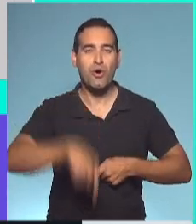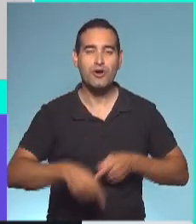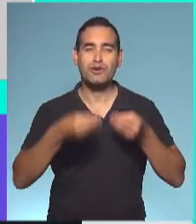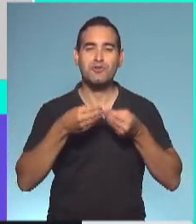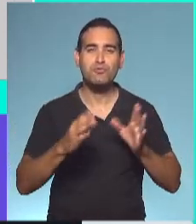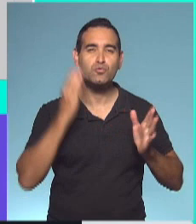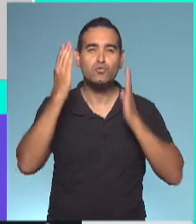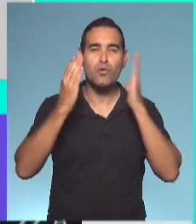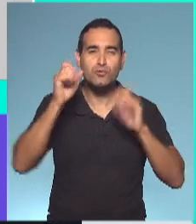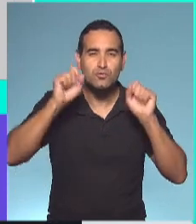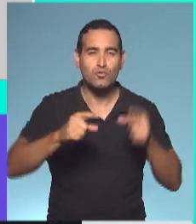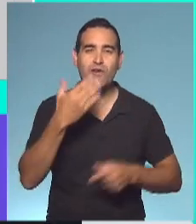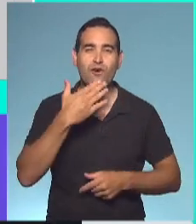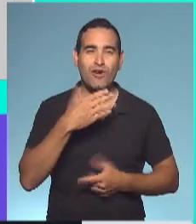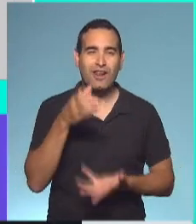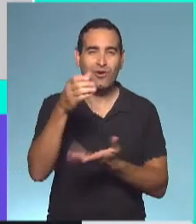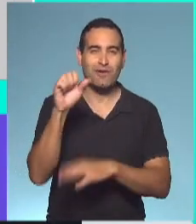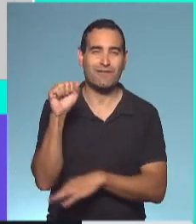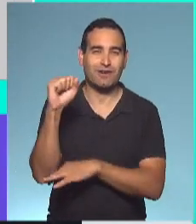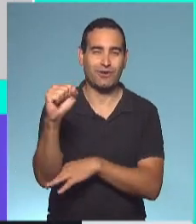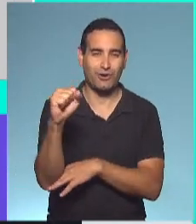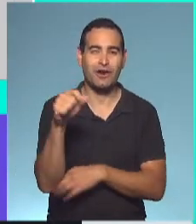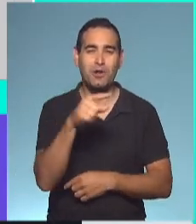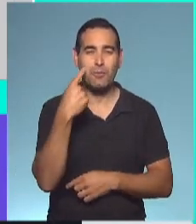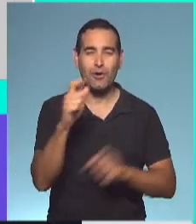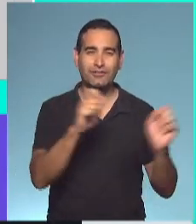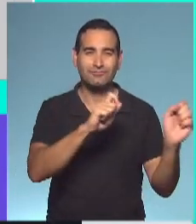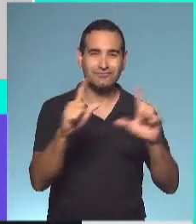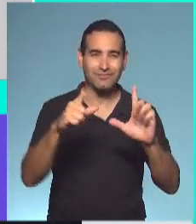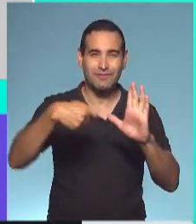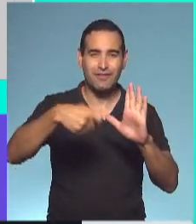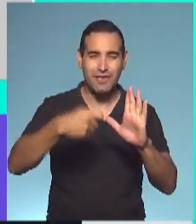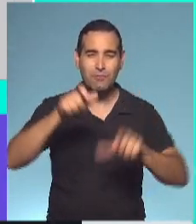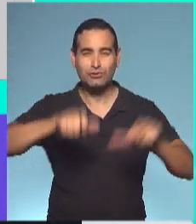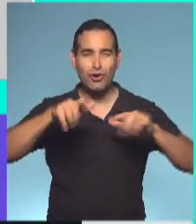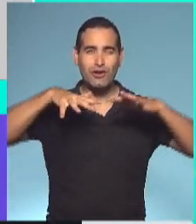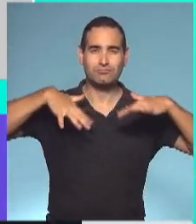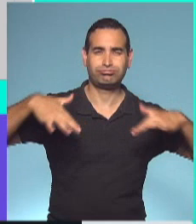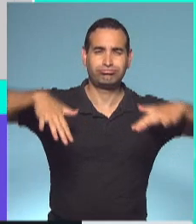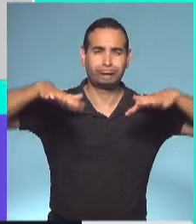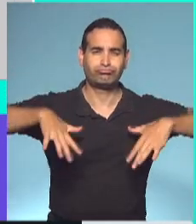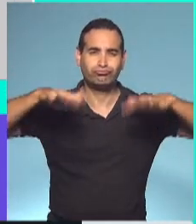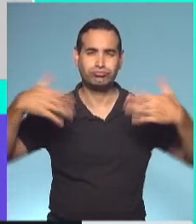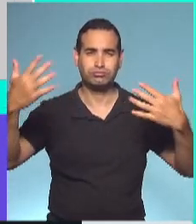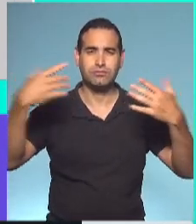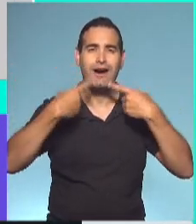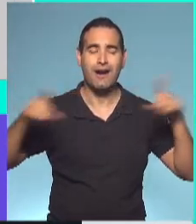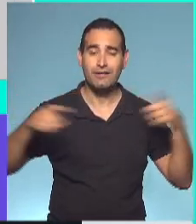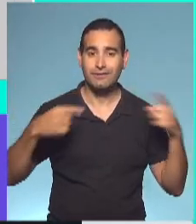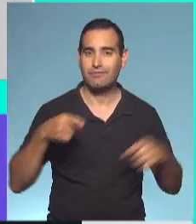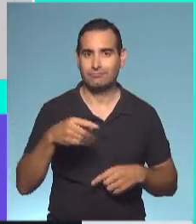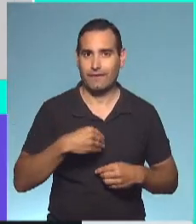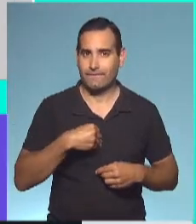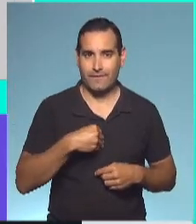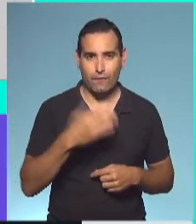nuevo sueño de Boca en la Copa Libertadores, poniendo imágenes de la gente cantando, de la tribuna, de los jugadores. Así vivía su pasión